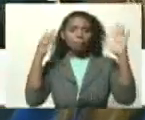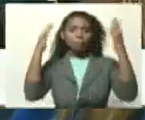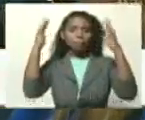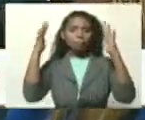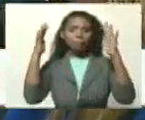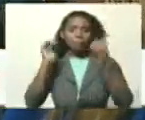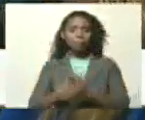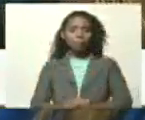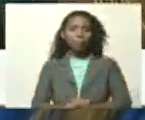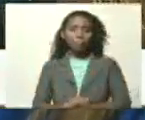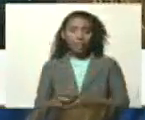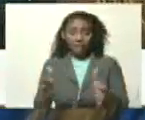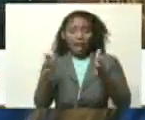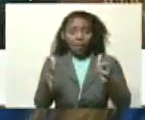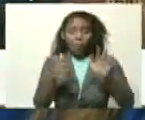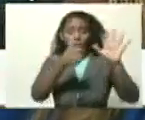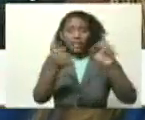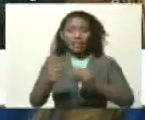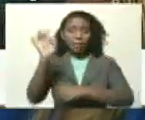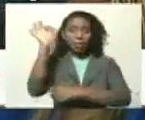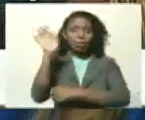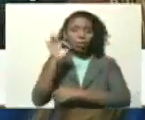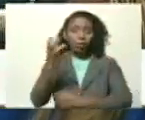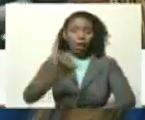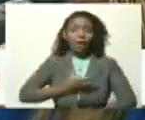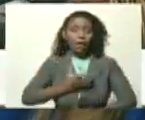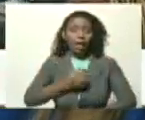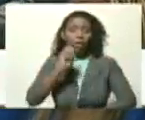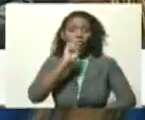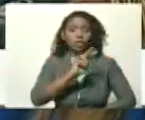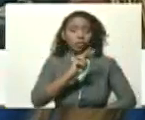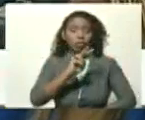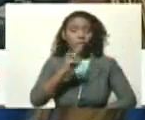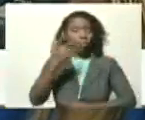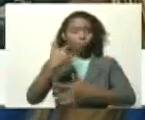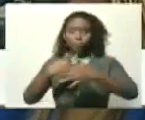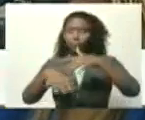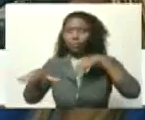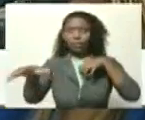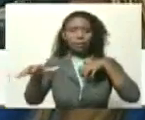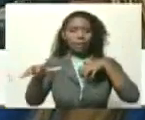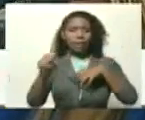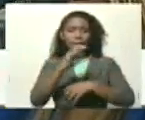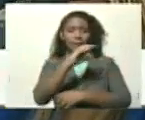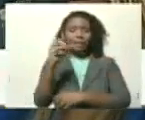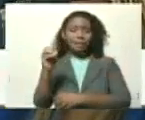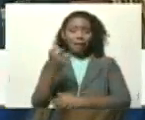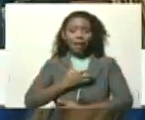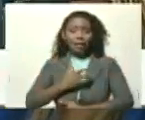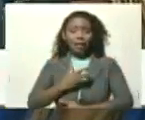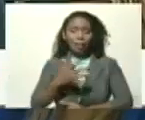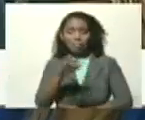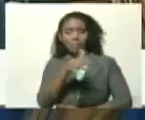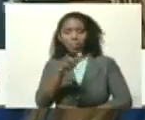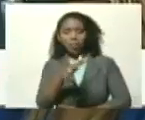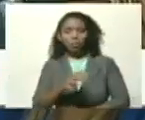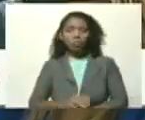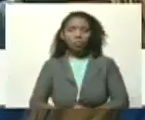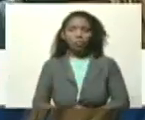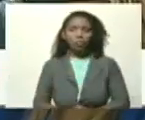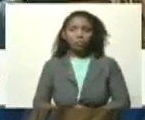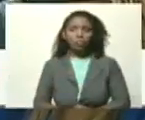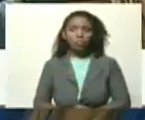Y ganamos más del 60% de las alcaldías, más de 200 y tantas alcaldías también, de 300 alcaldías más o menos.